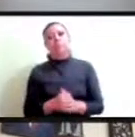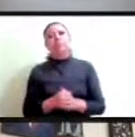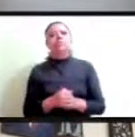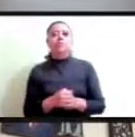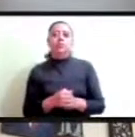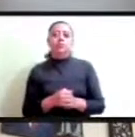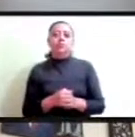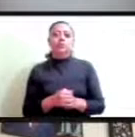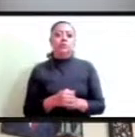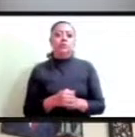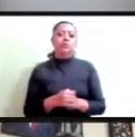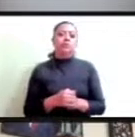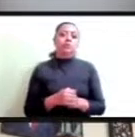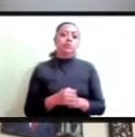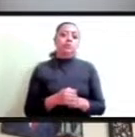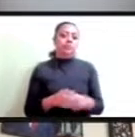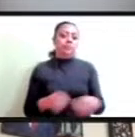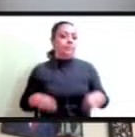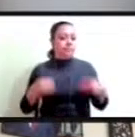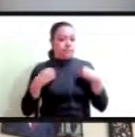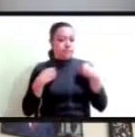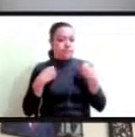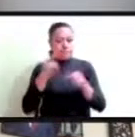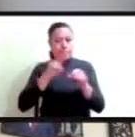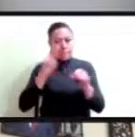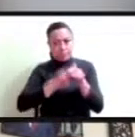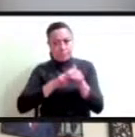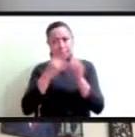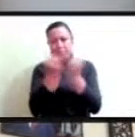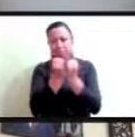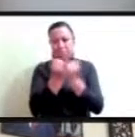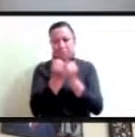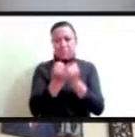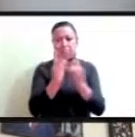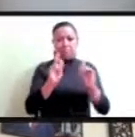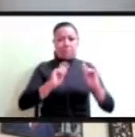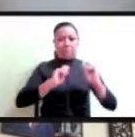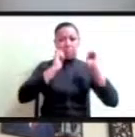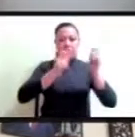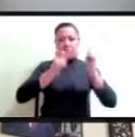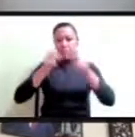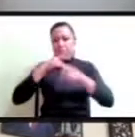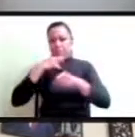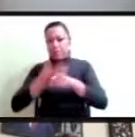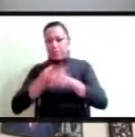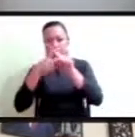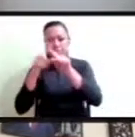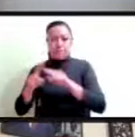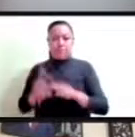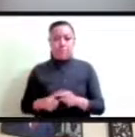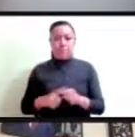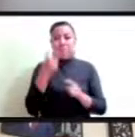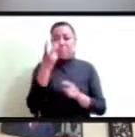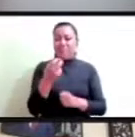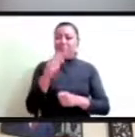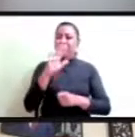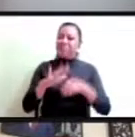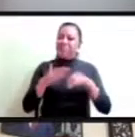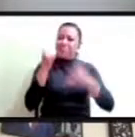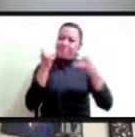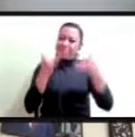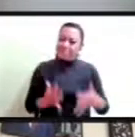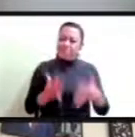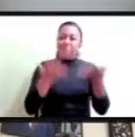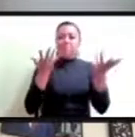roles que se imponen o se han impuesto socialmente implican una carga derivado de las